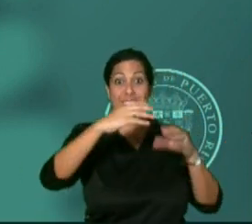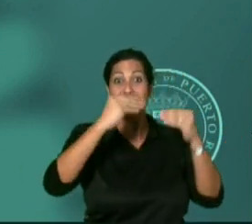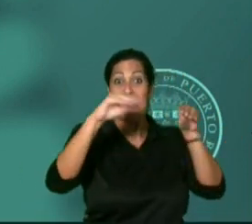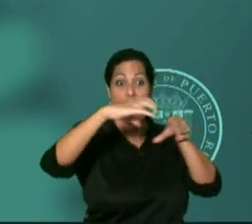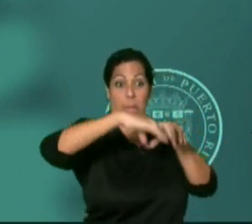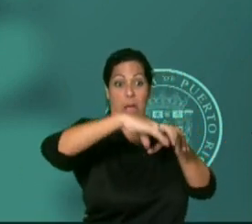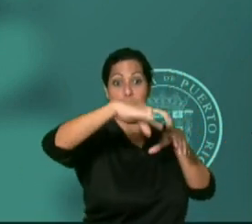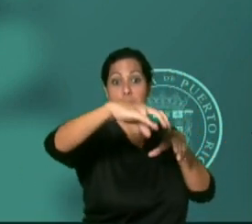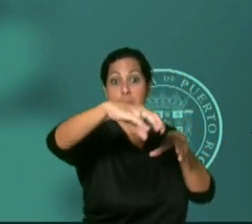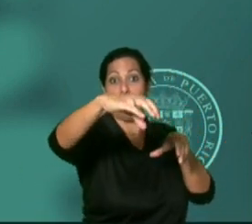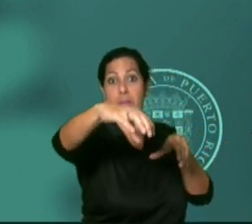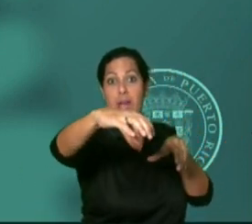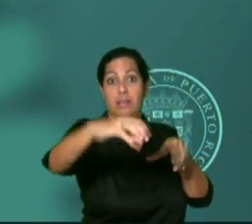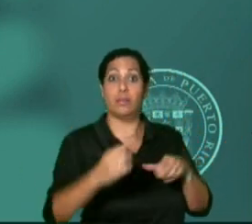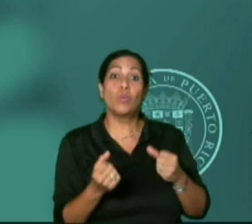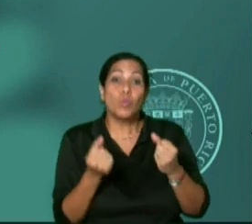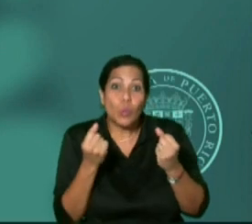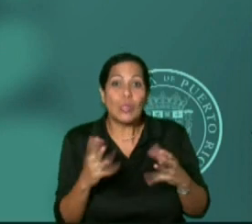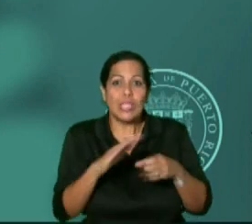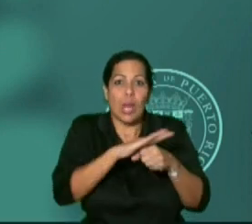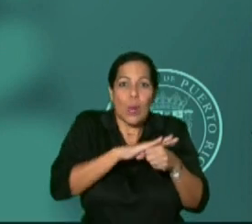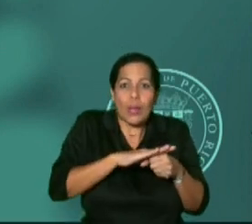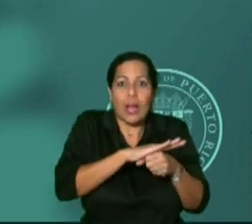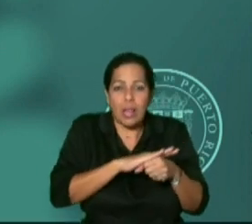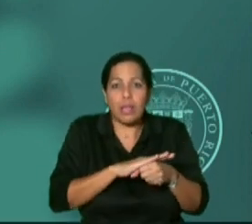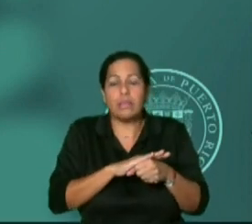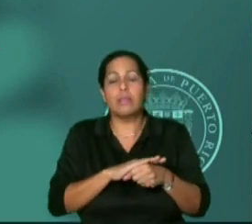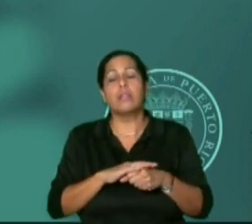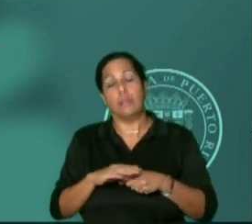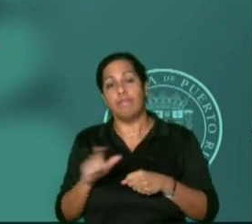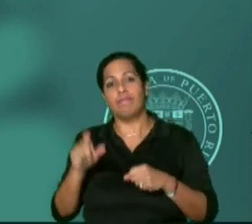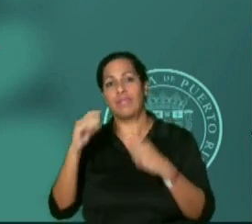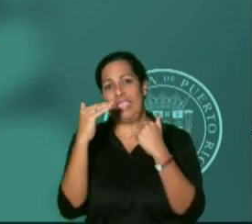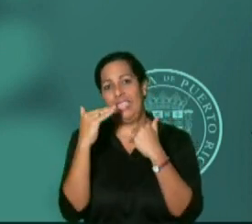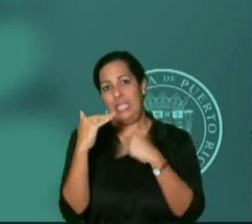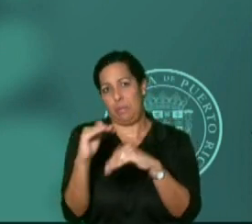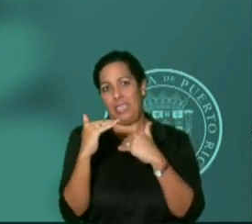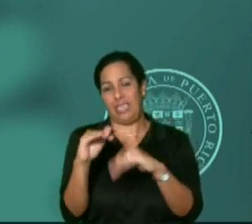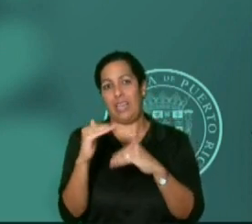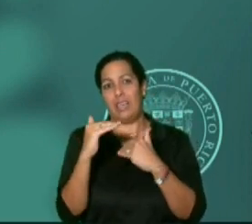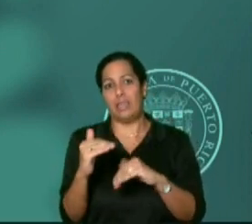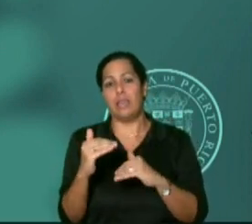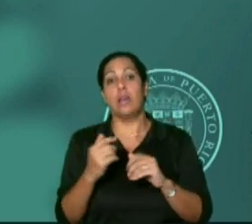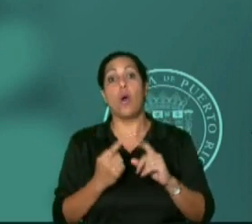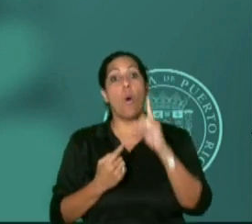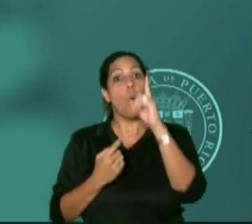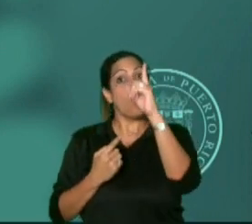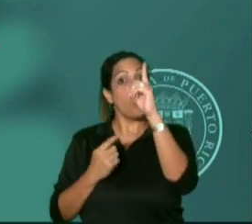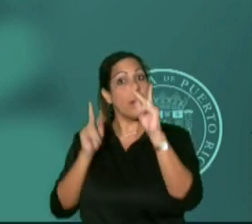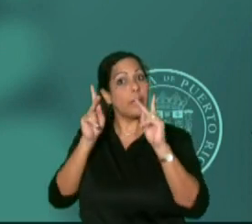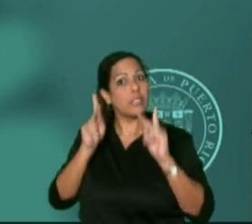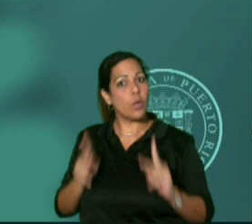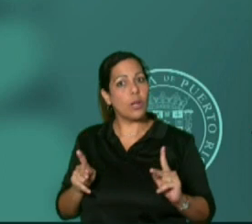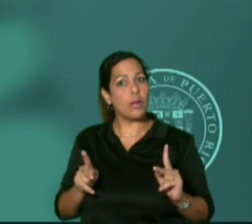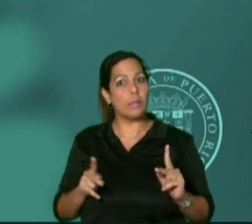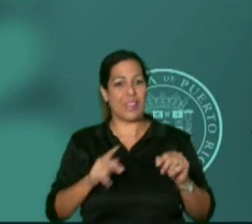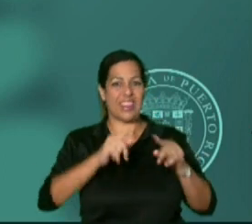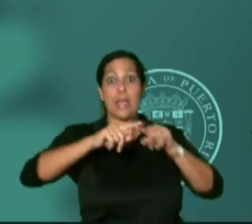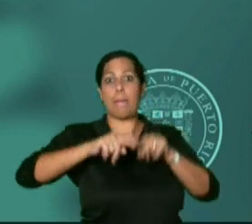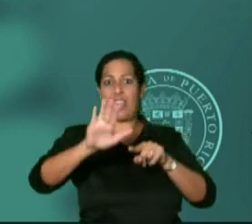medianos comerciantes, que son locales puertorriqueños, se limita la ocupación de su capacidad a razón de una persona